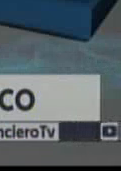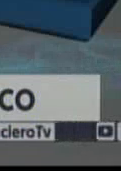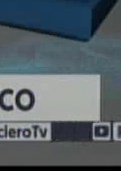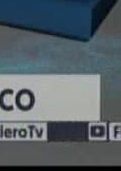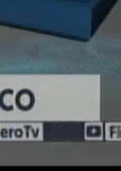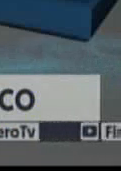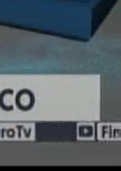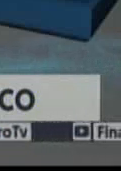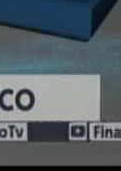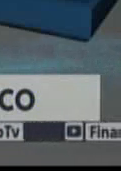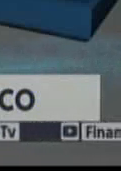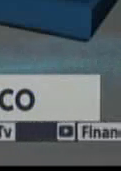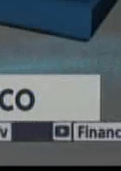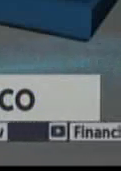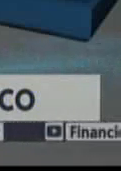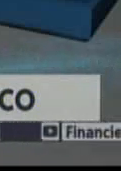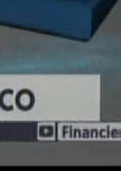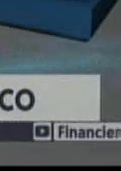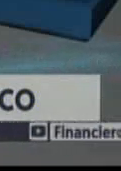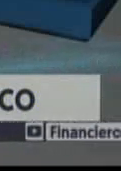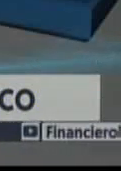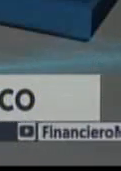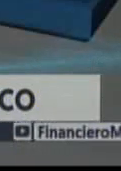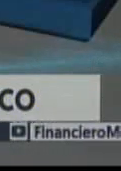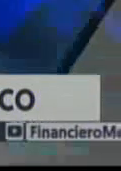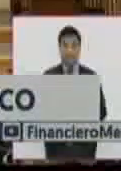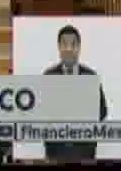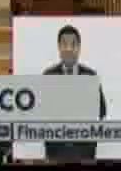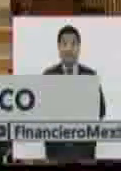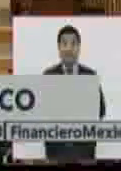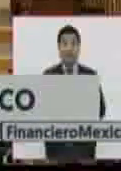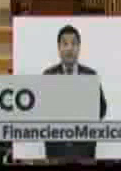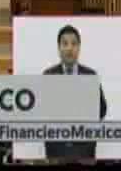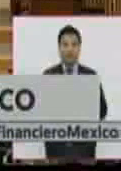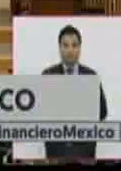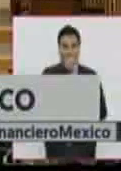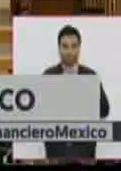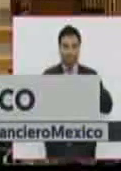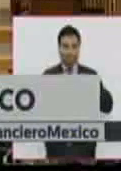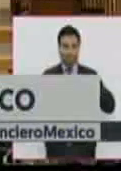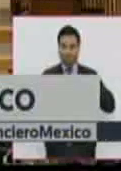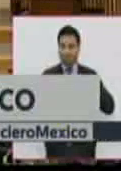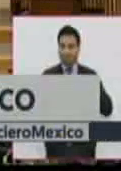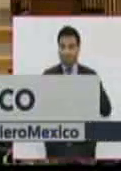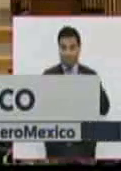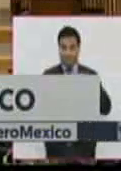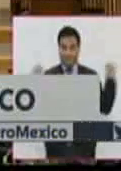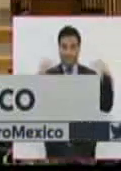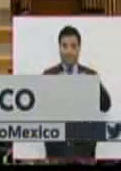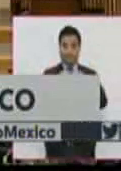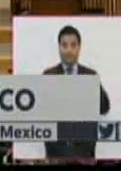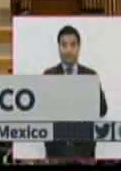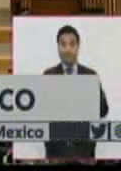la organización Libertad y Responsabilidad Democrática, que quería formar el partido México Libre, por no